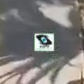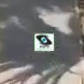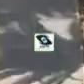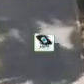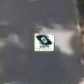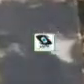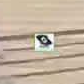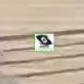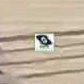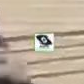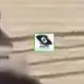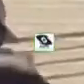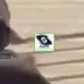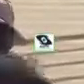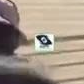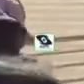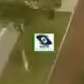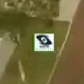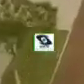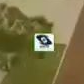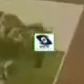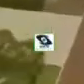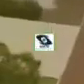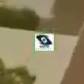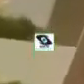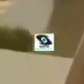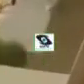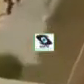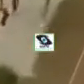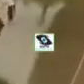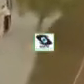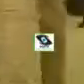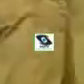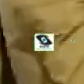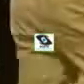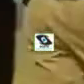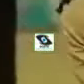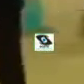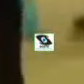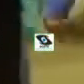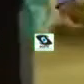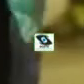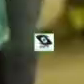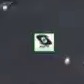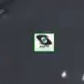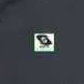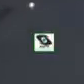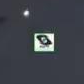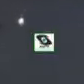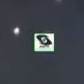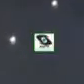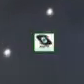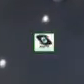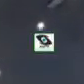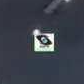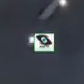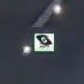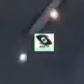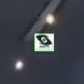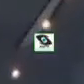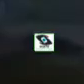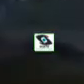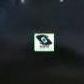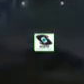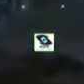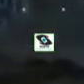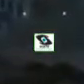El Gobierno de México, a través de la SEDATU, transforma el territorio para el bienestar de sus habitantes. Acompañando al proyecto del